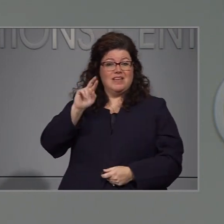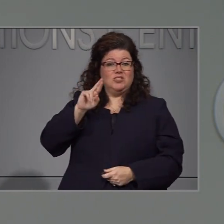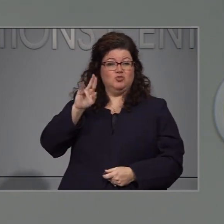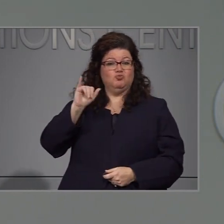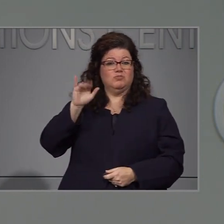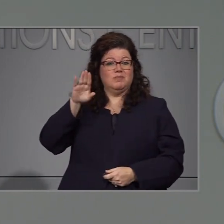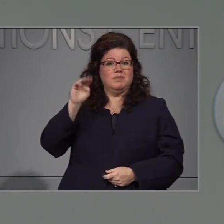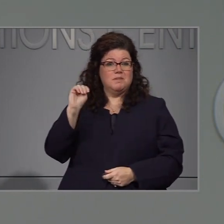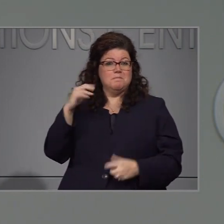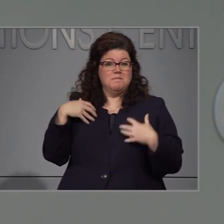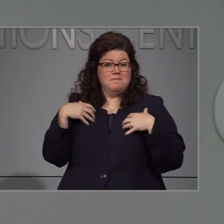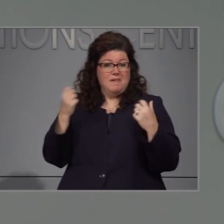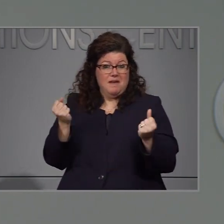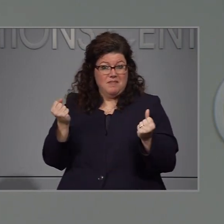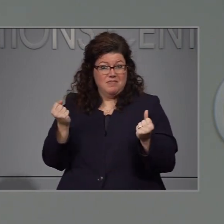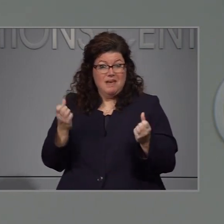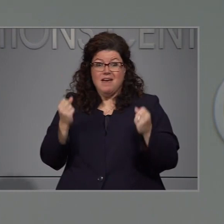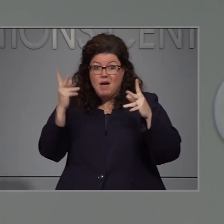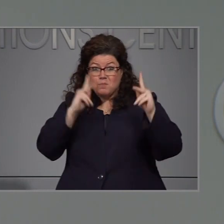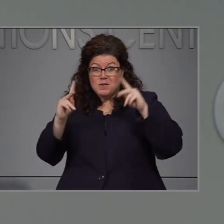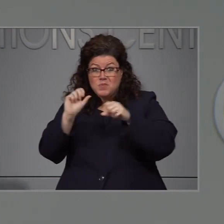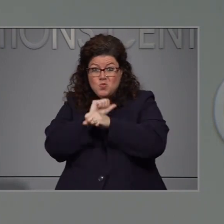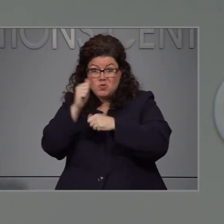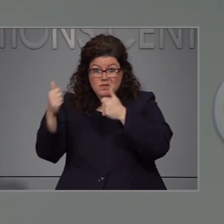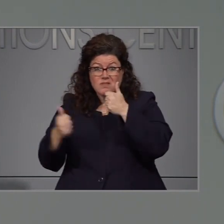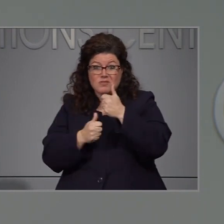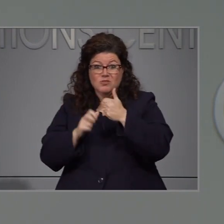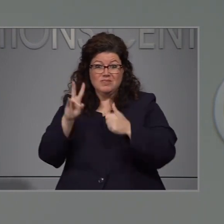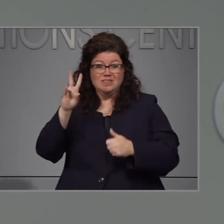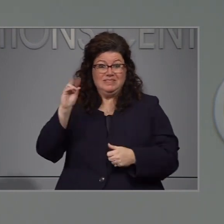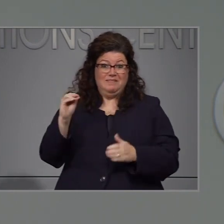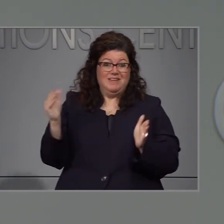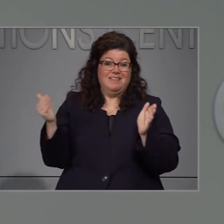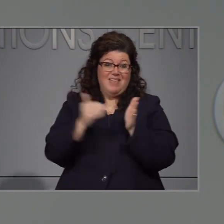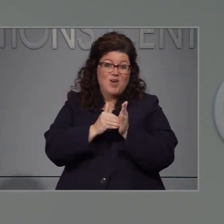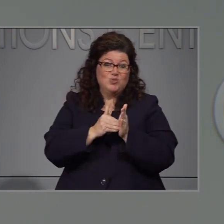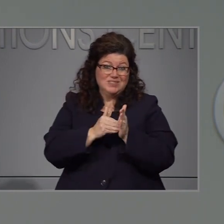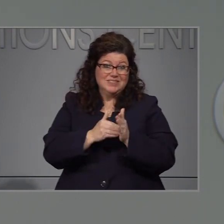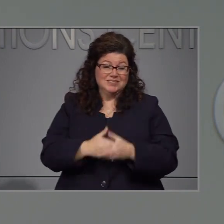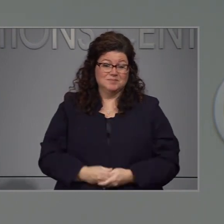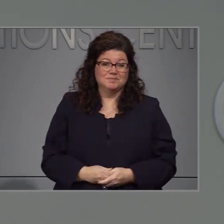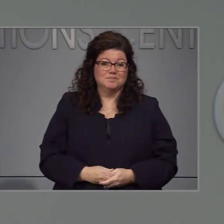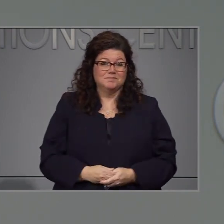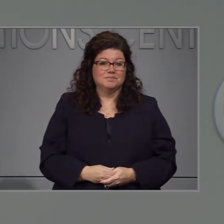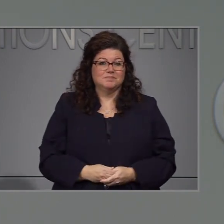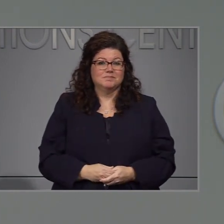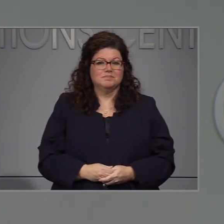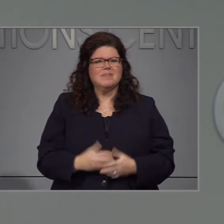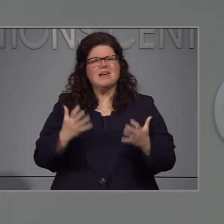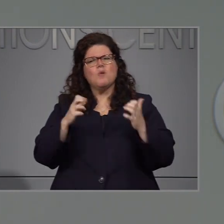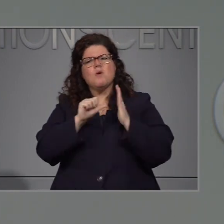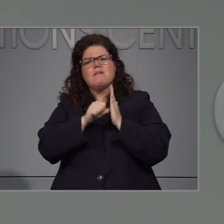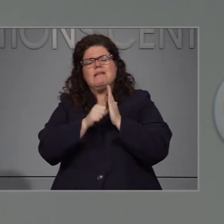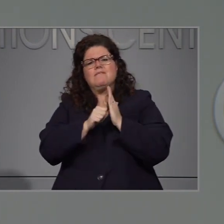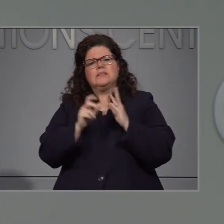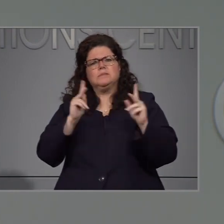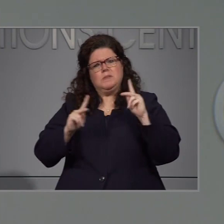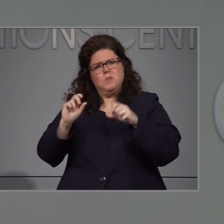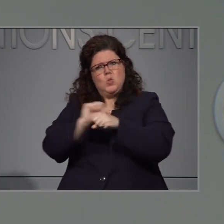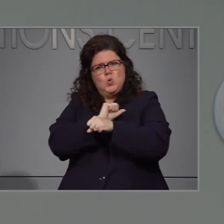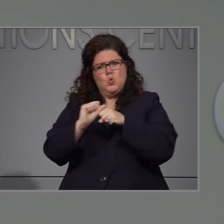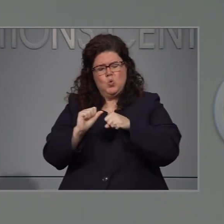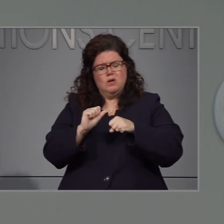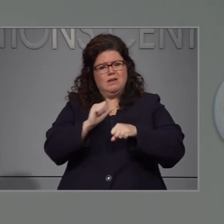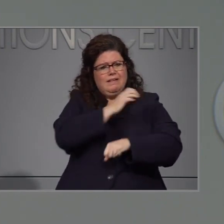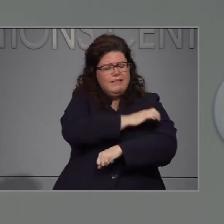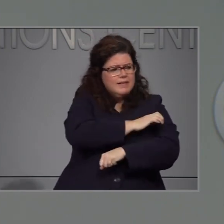Health, a quienes para mí es un privilegio servir todos los días. Quisiera enfatizar el trabajo de nuestros empleados de salud de primera